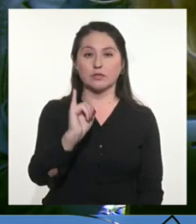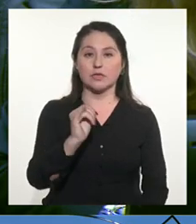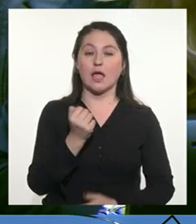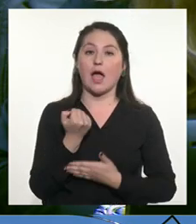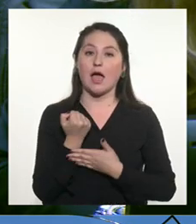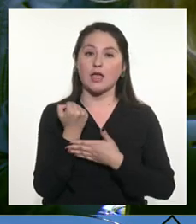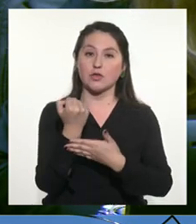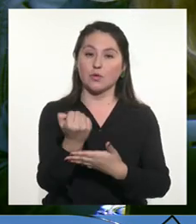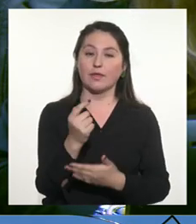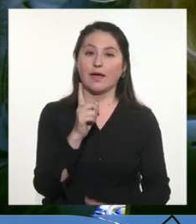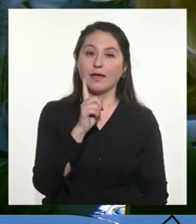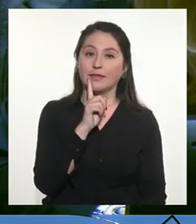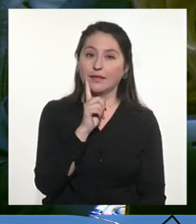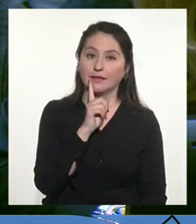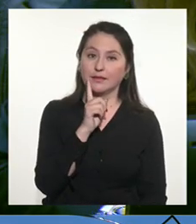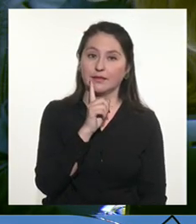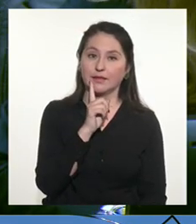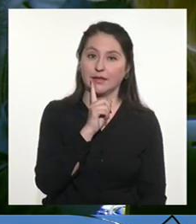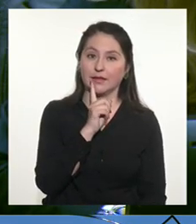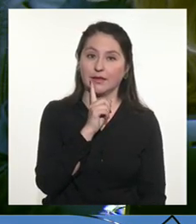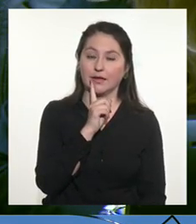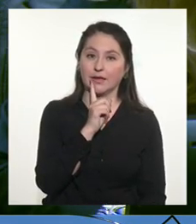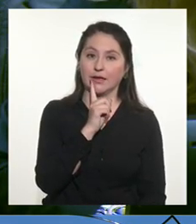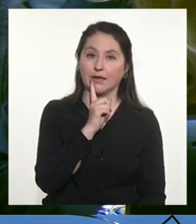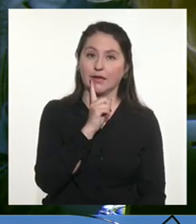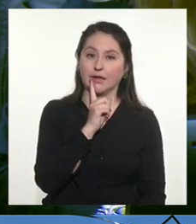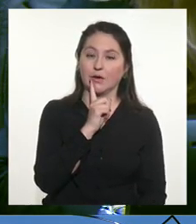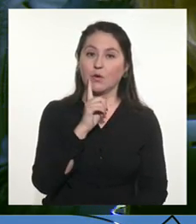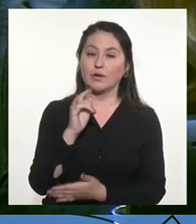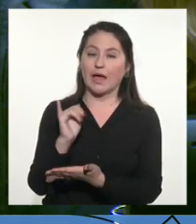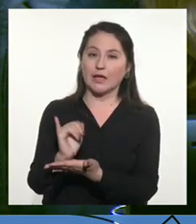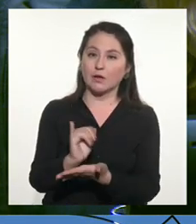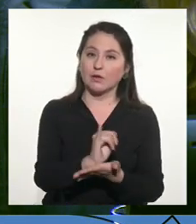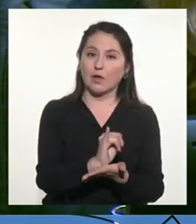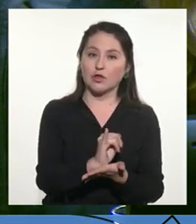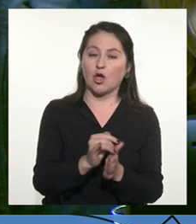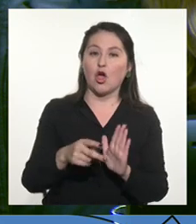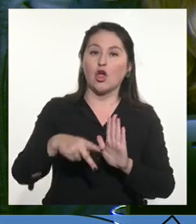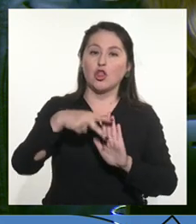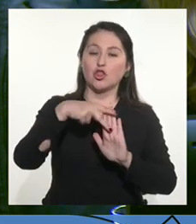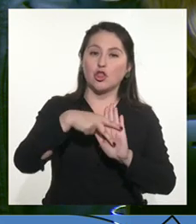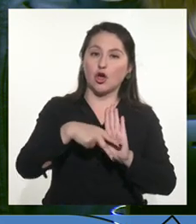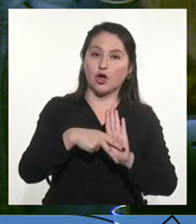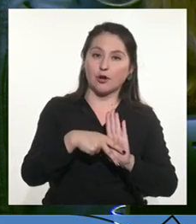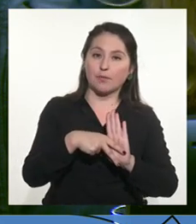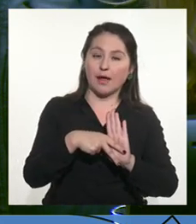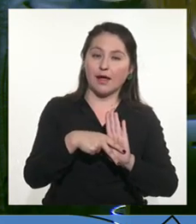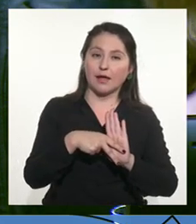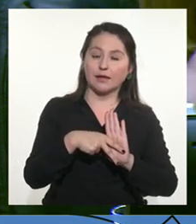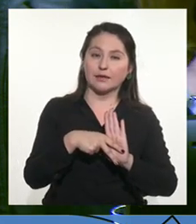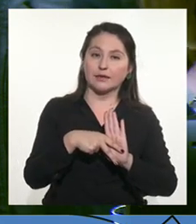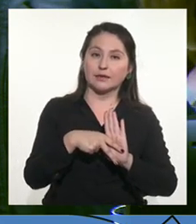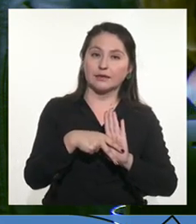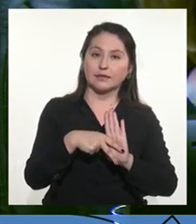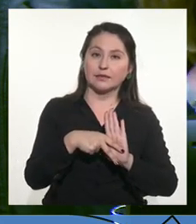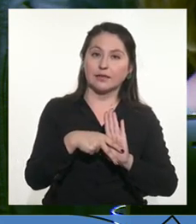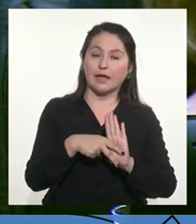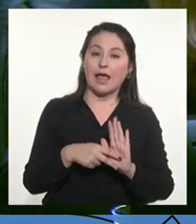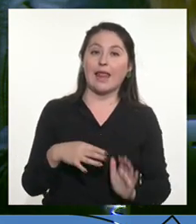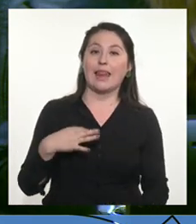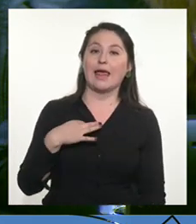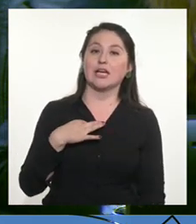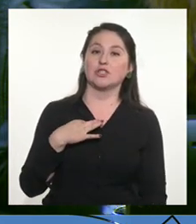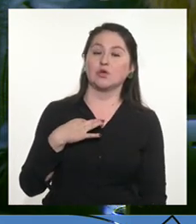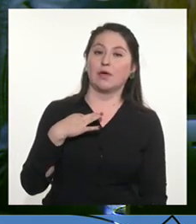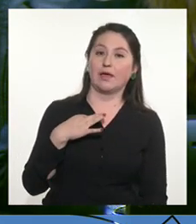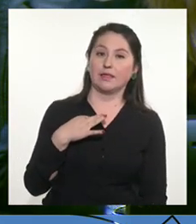a tener una institucionalidad normas legislativas en las cuales la ciudadanía puede